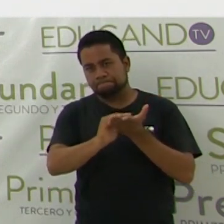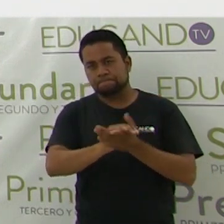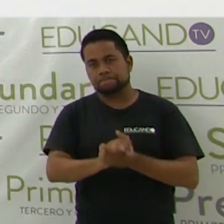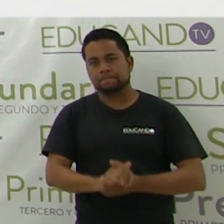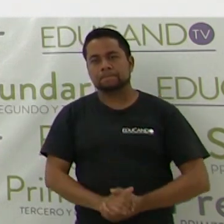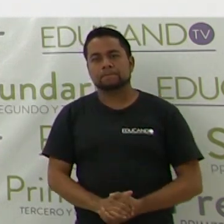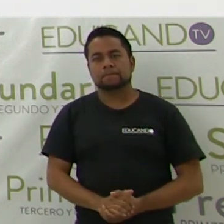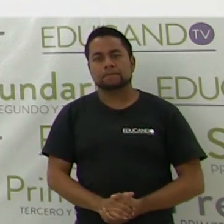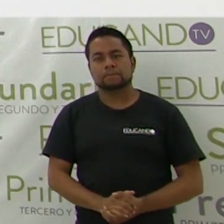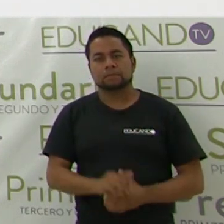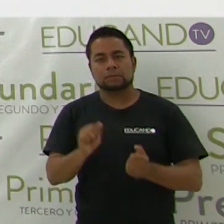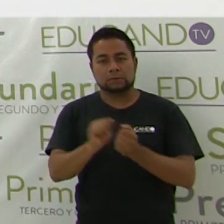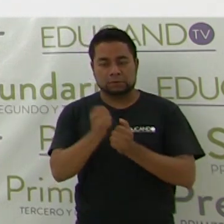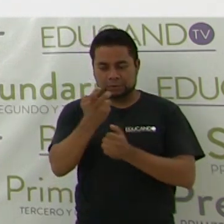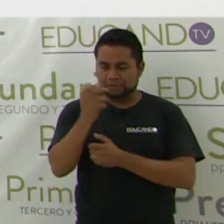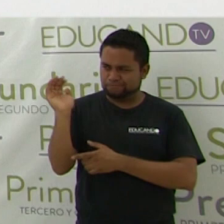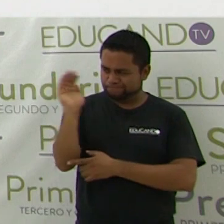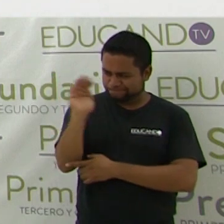esta,